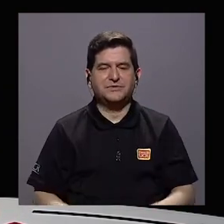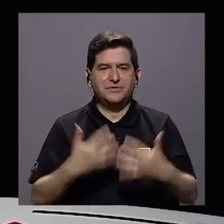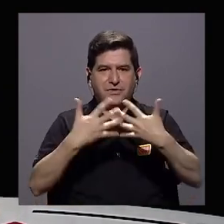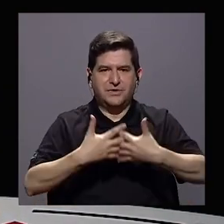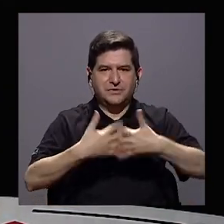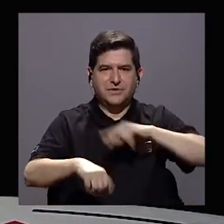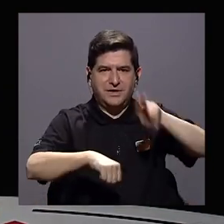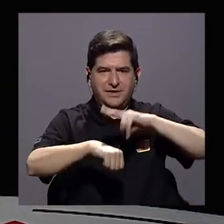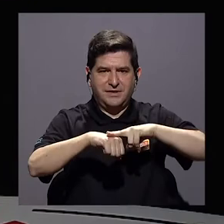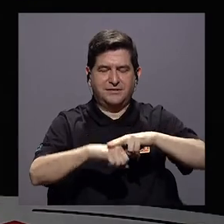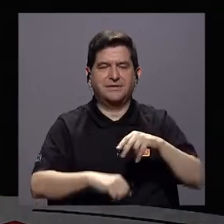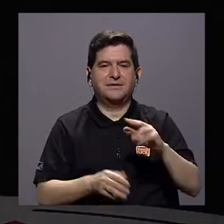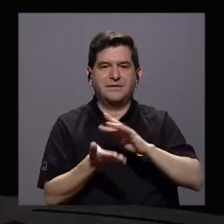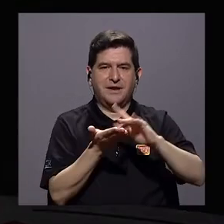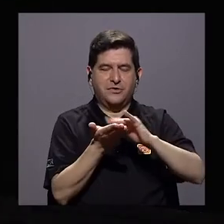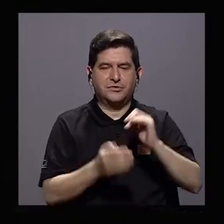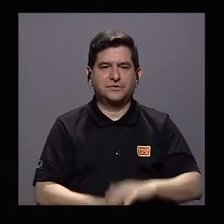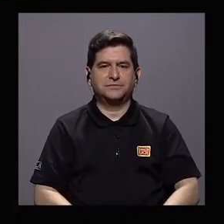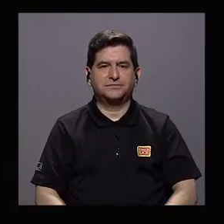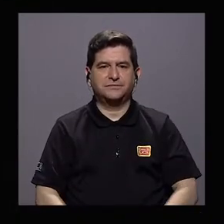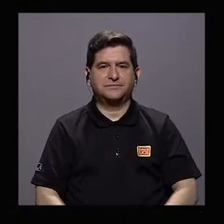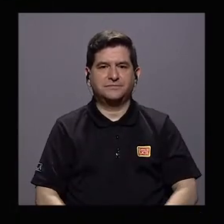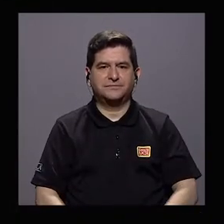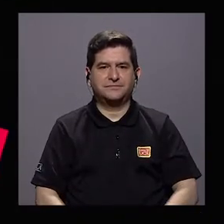CONAROS. Ya regresamos.